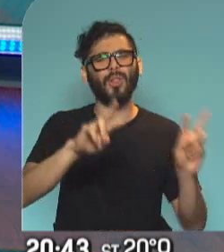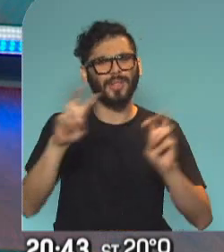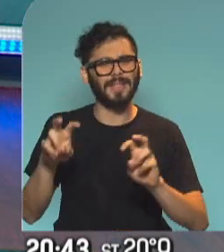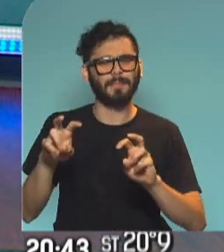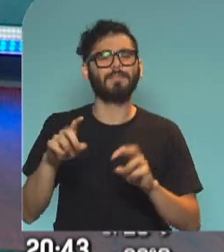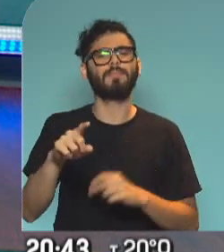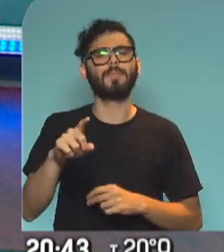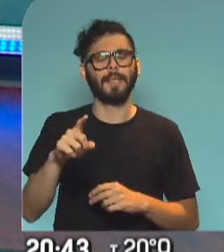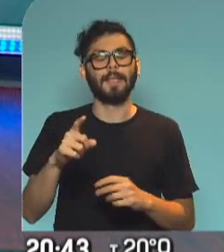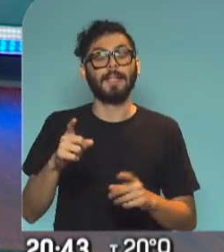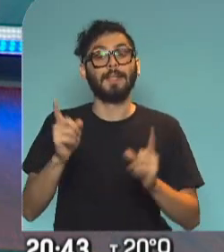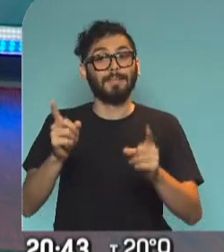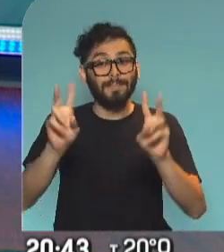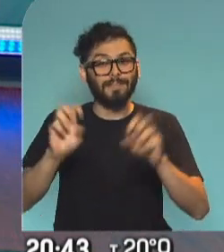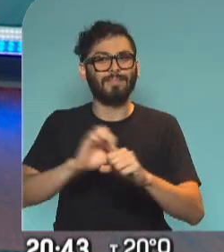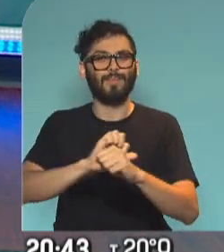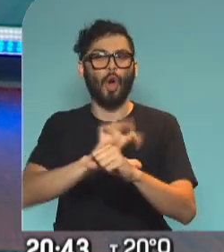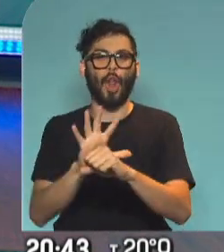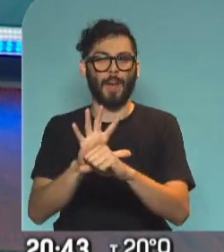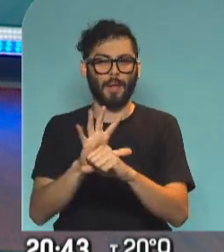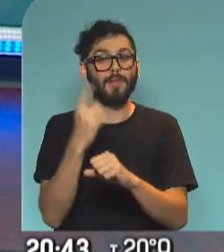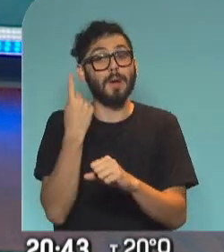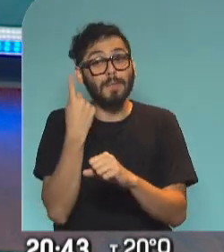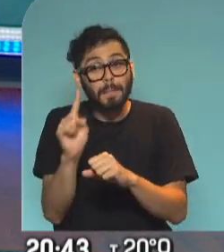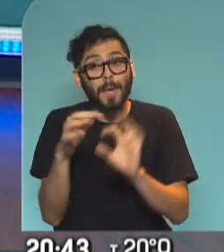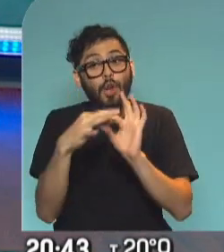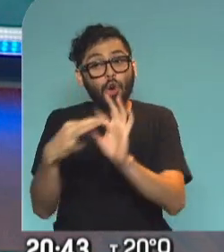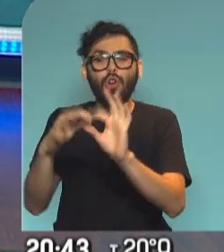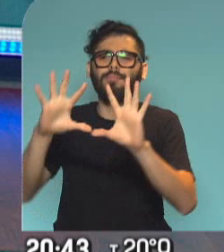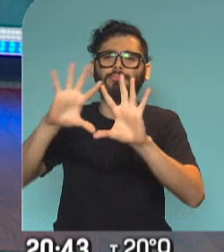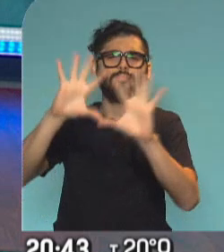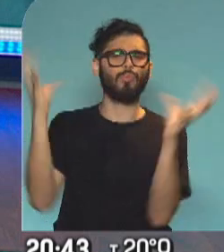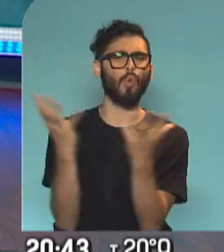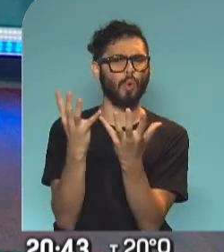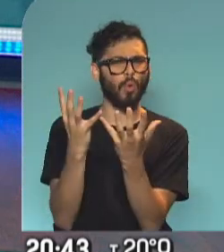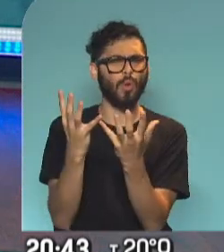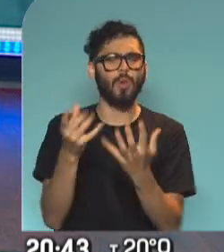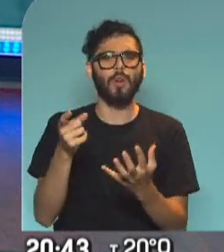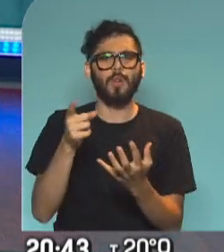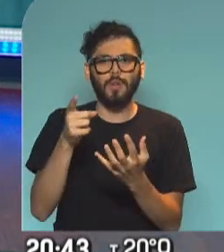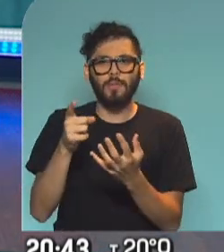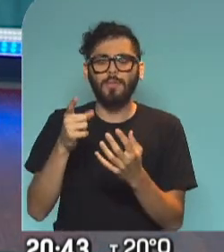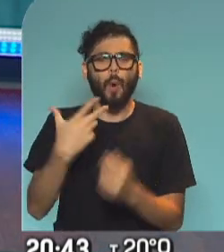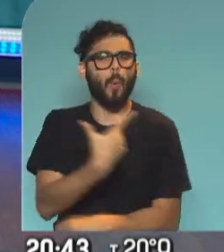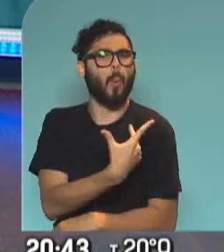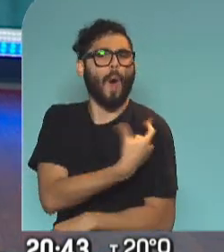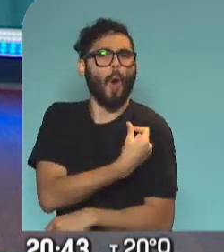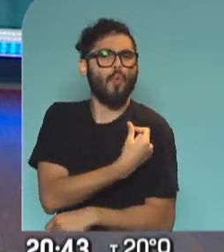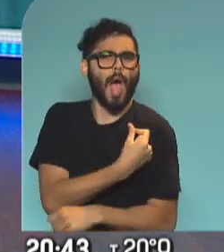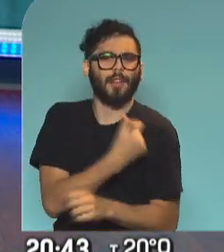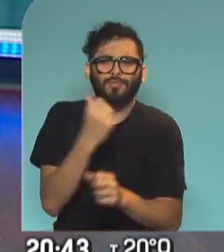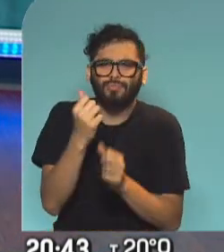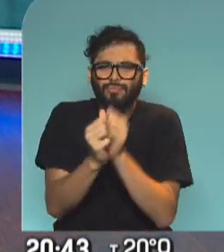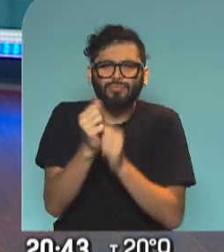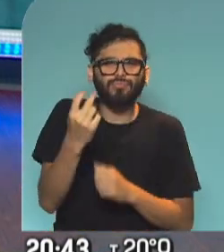Que refiere nuevamente al coronavirus, pero en el ámbito global, luego de que se conocieron la efectividad de distintas vacunas, luego